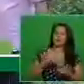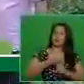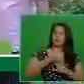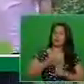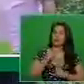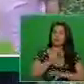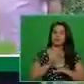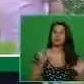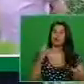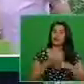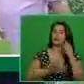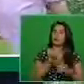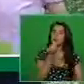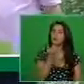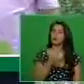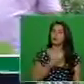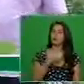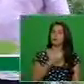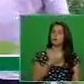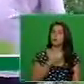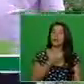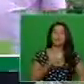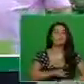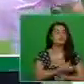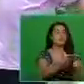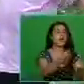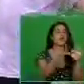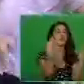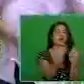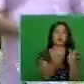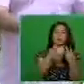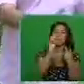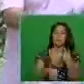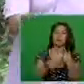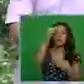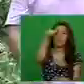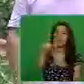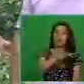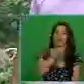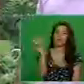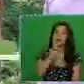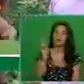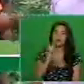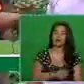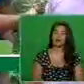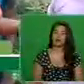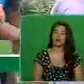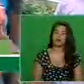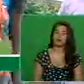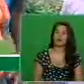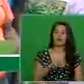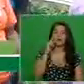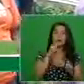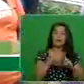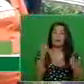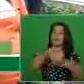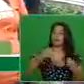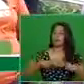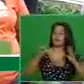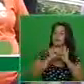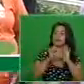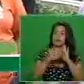estamos produciendo nuestros alimentos para que consuma nuestra familia y también consuma el pueblo venezolano, para que consuman nuestros